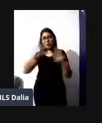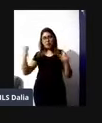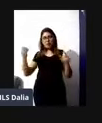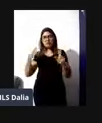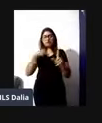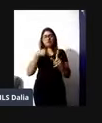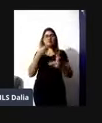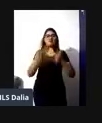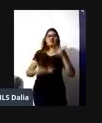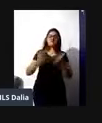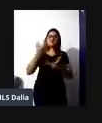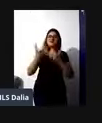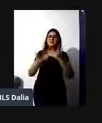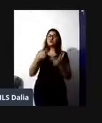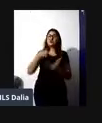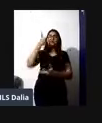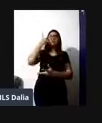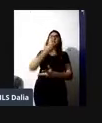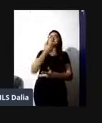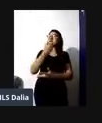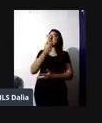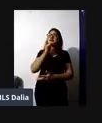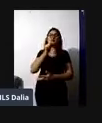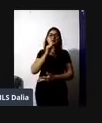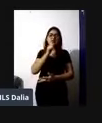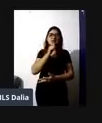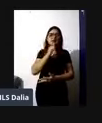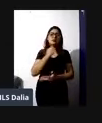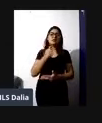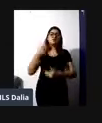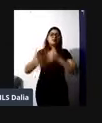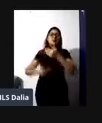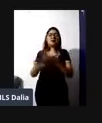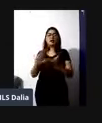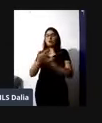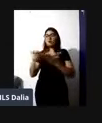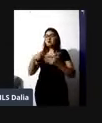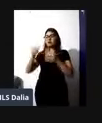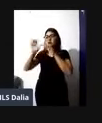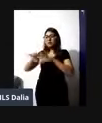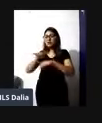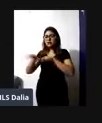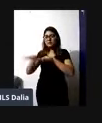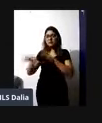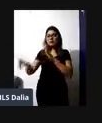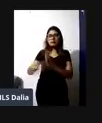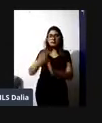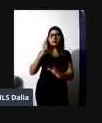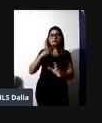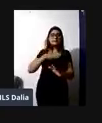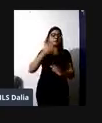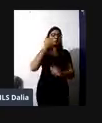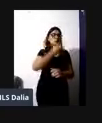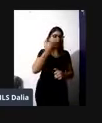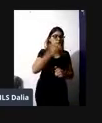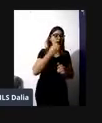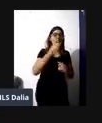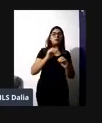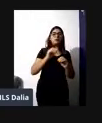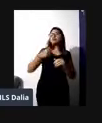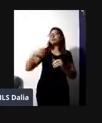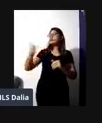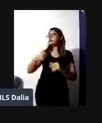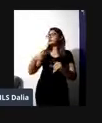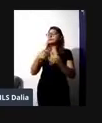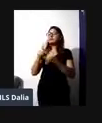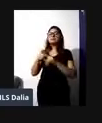descompensación, porque como no hemos dormido bien, y entonces ahora sí nos va a exigir levantarnos temprano, alimentarnos, ya no va a haber